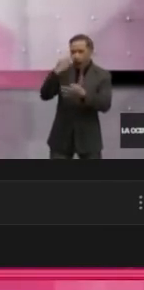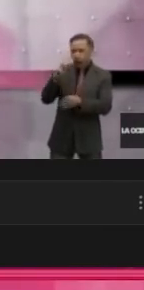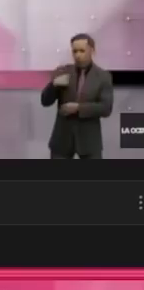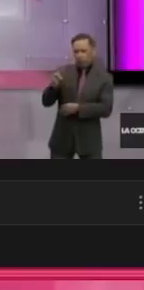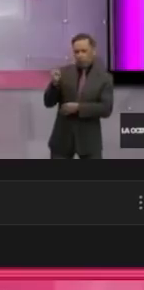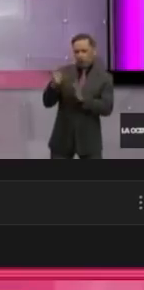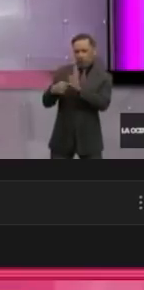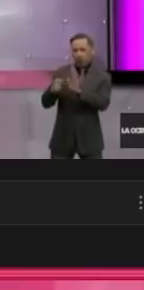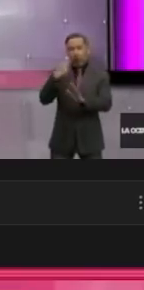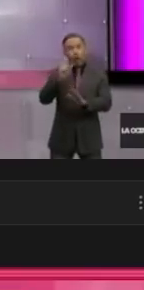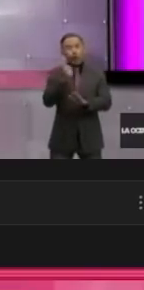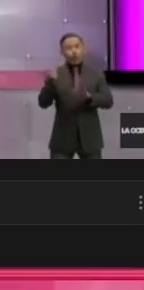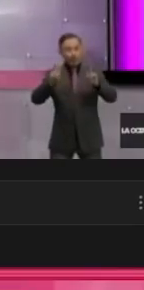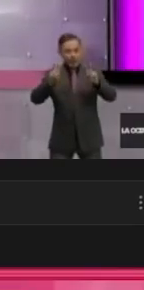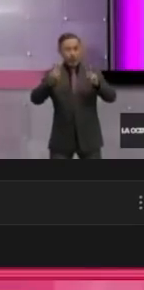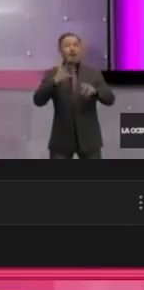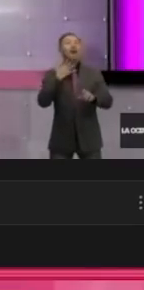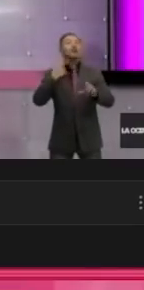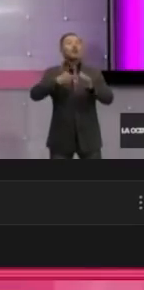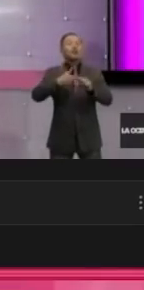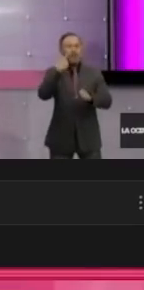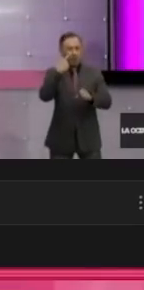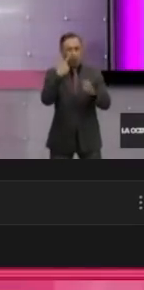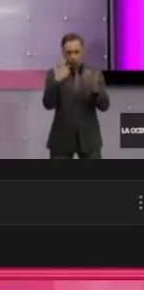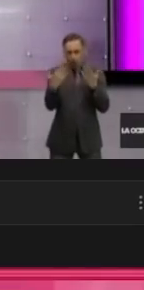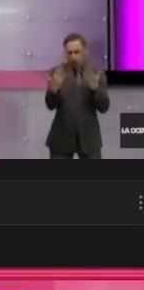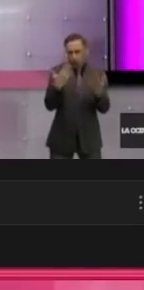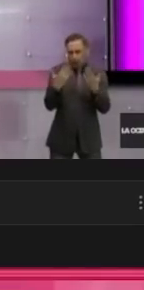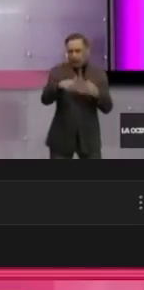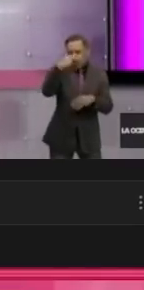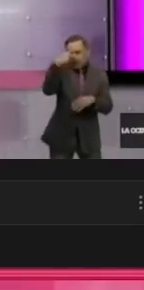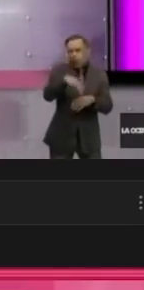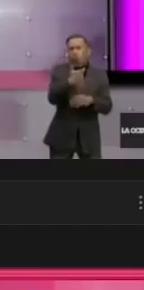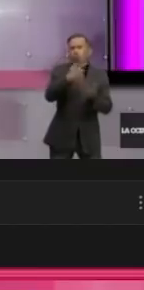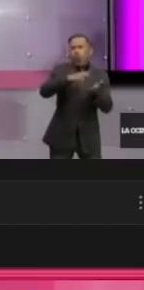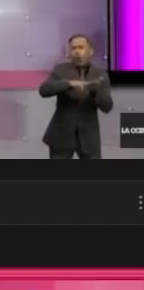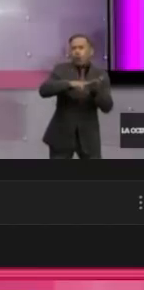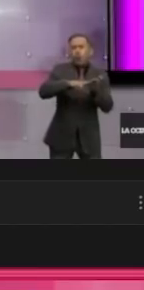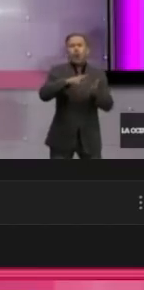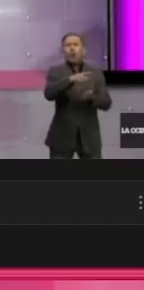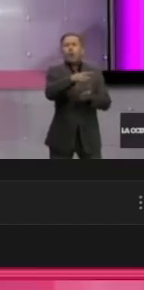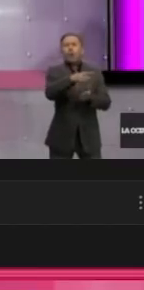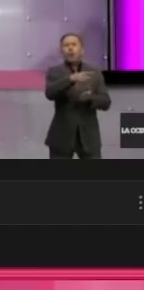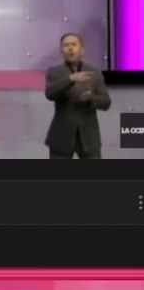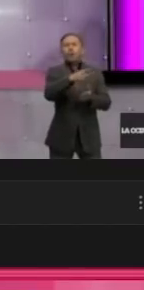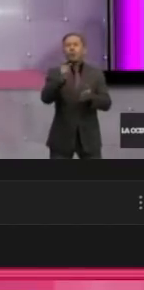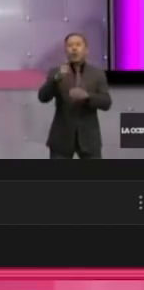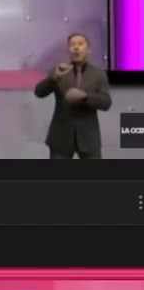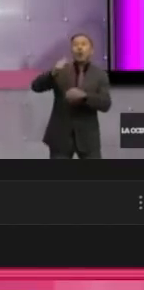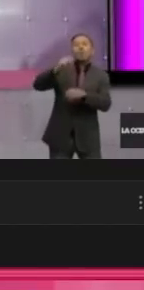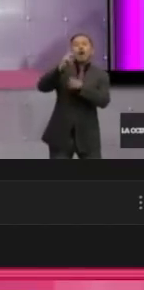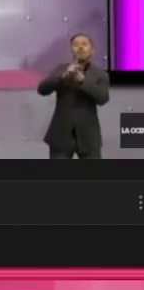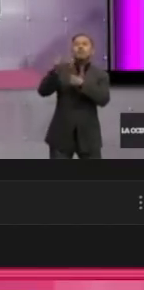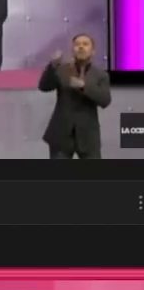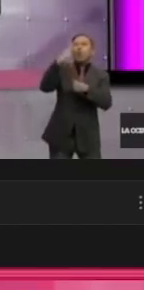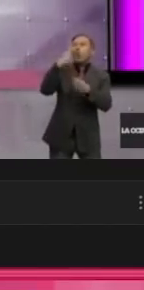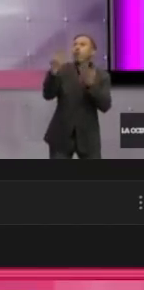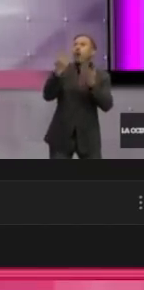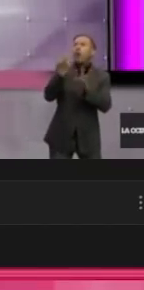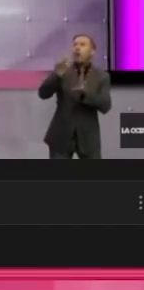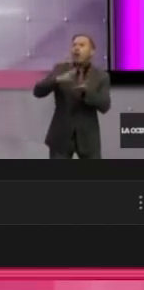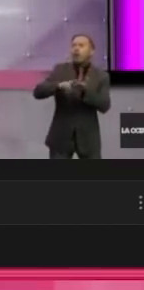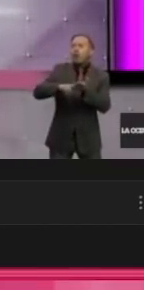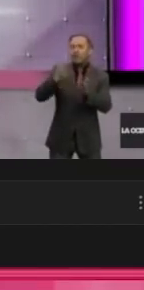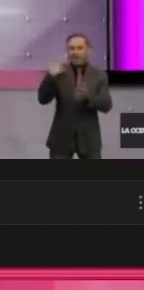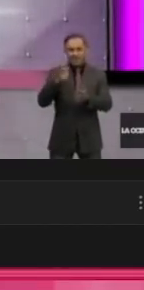gasolina, muy bien, hay que ver el comparativo, cuánto vale en México y cuánto vale en otros países. Todos vimos el